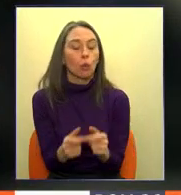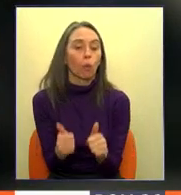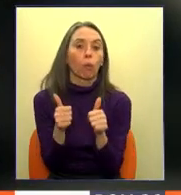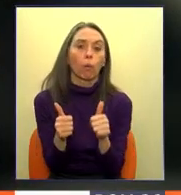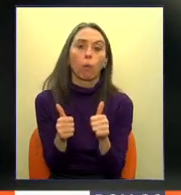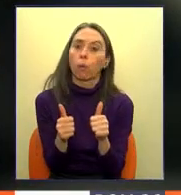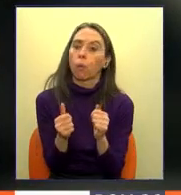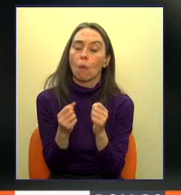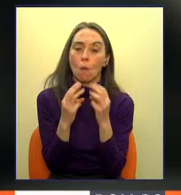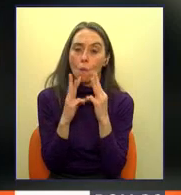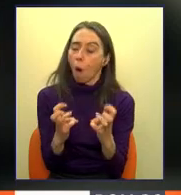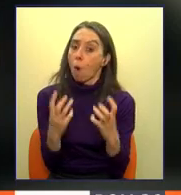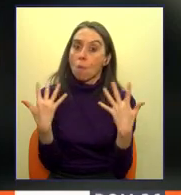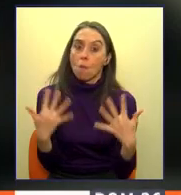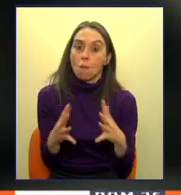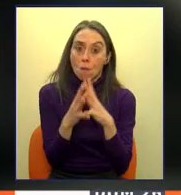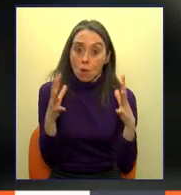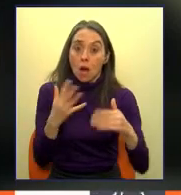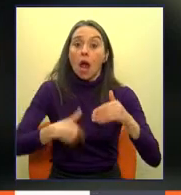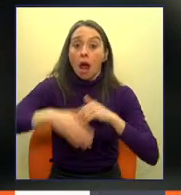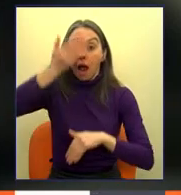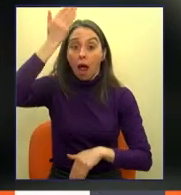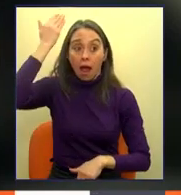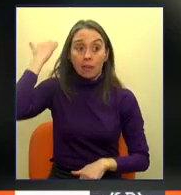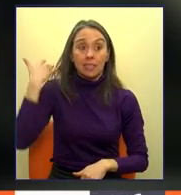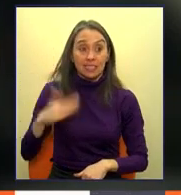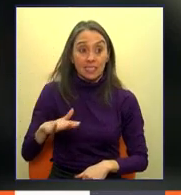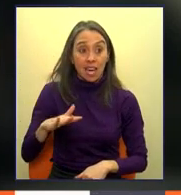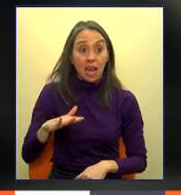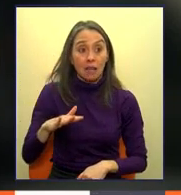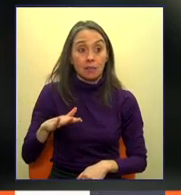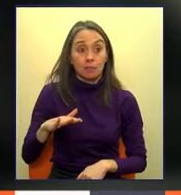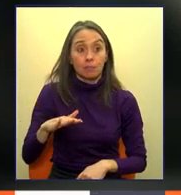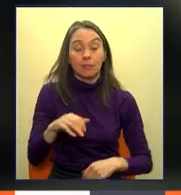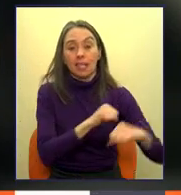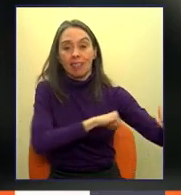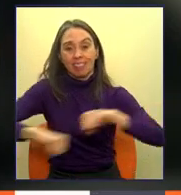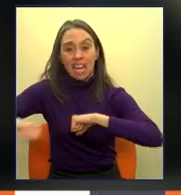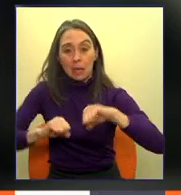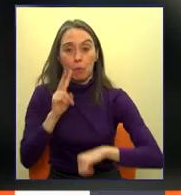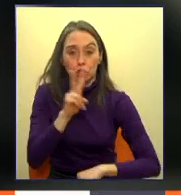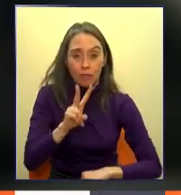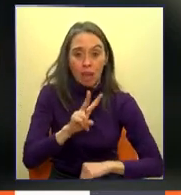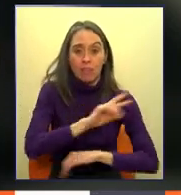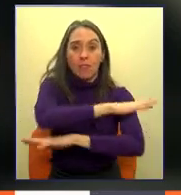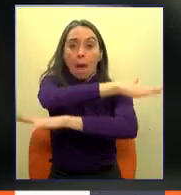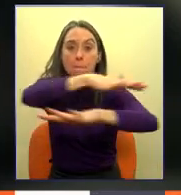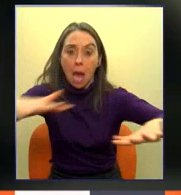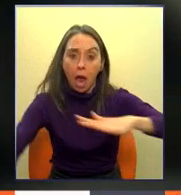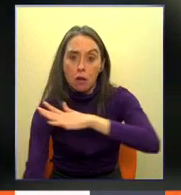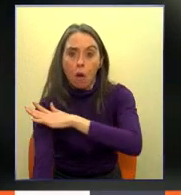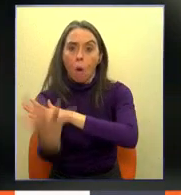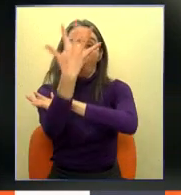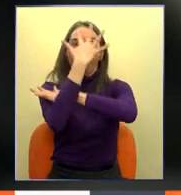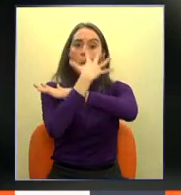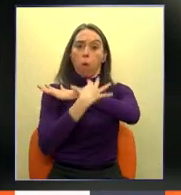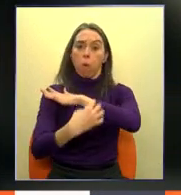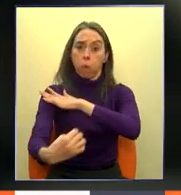tremenda. O sea, ya habían ocurrido los desastres de el terremoto, el maremoto, y